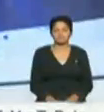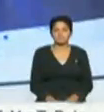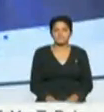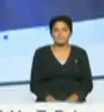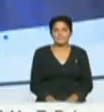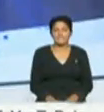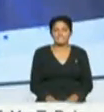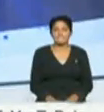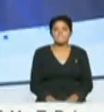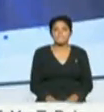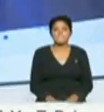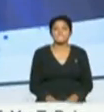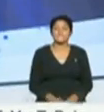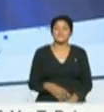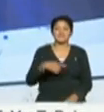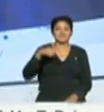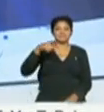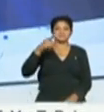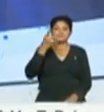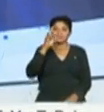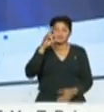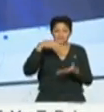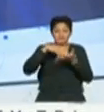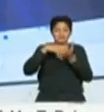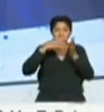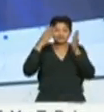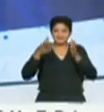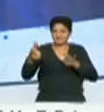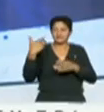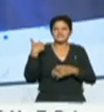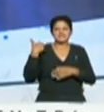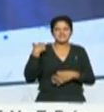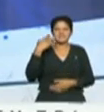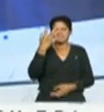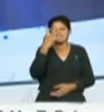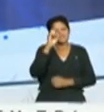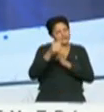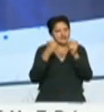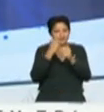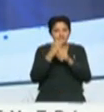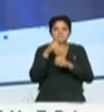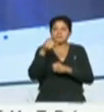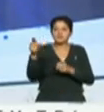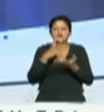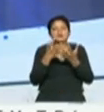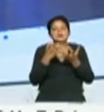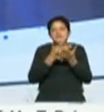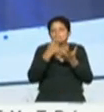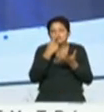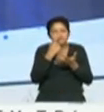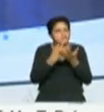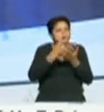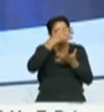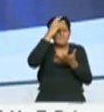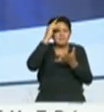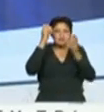Y 18 estudiantes de 15 años en adelante interesados en aprender el oficio de la elaboración